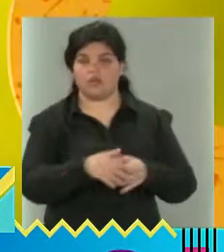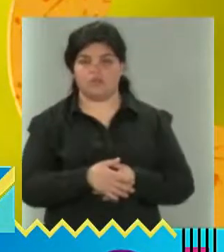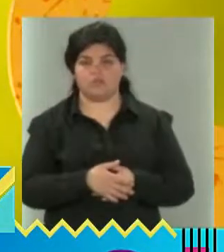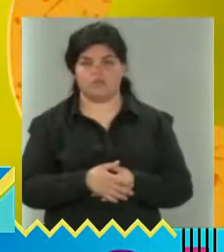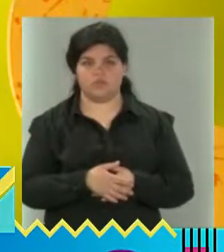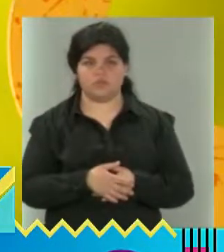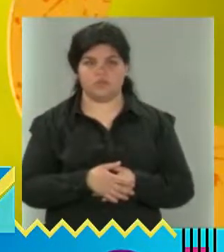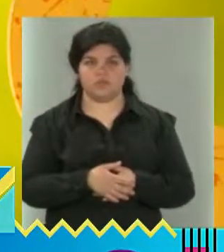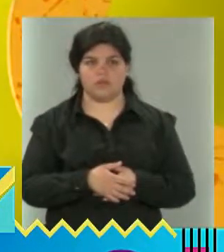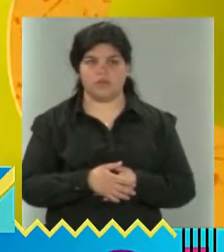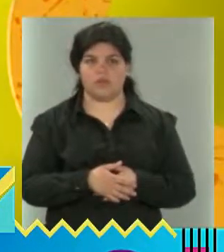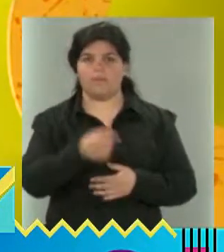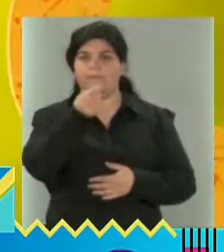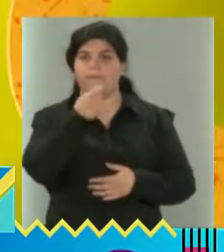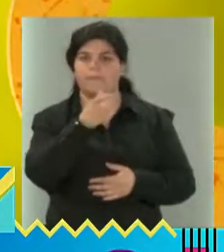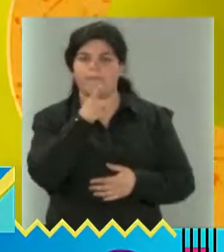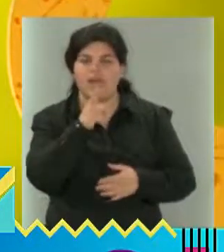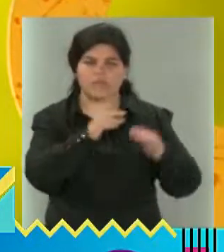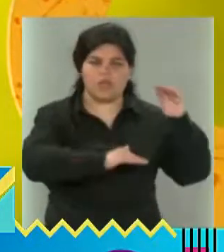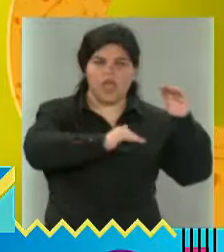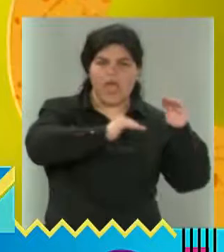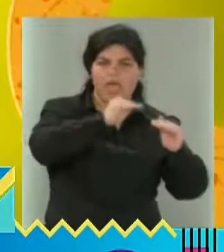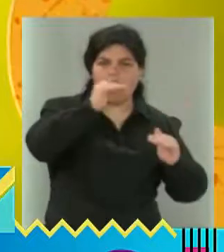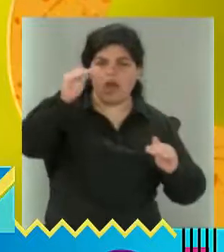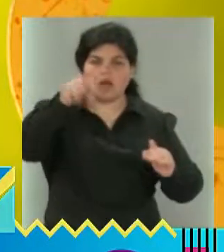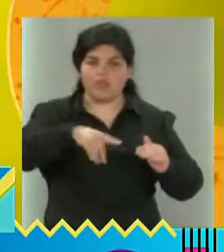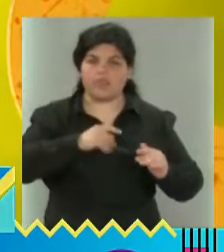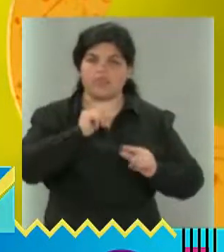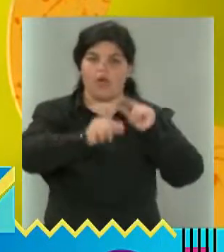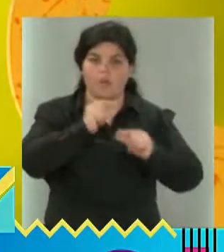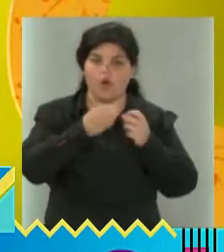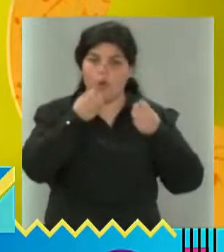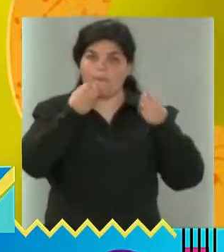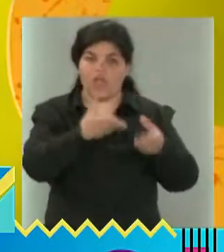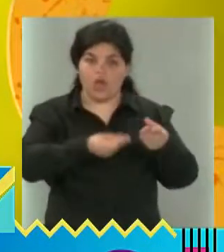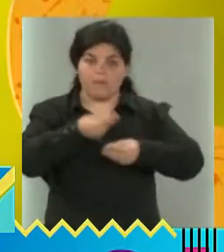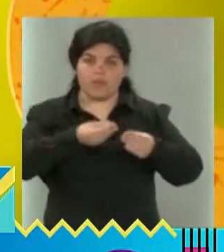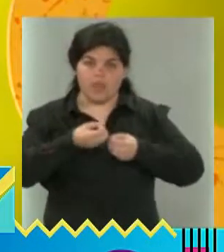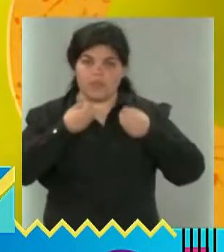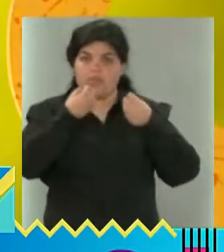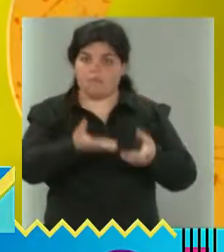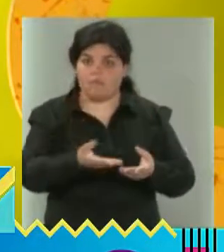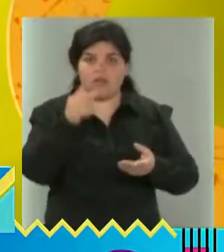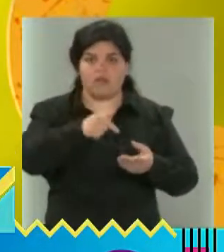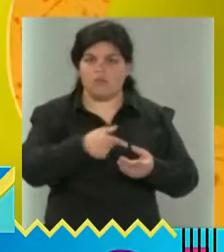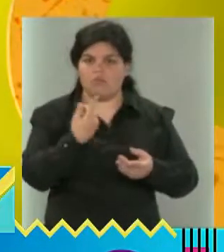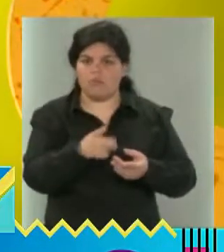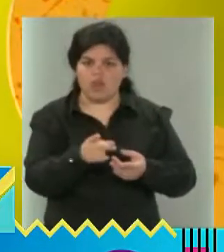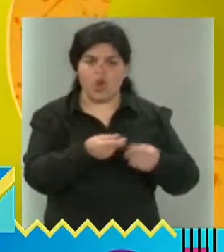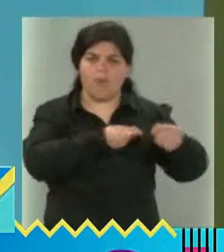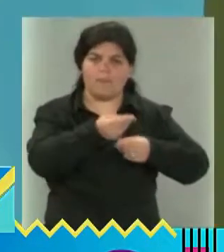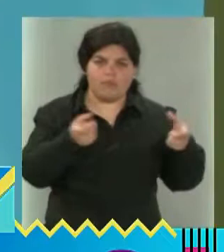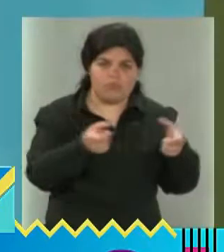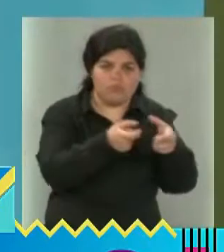es uno de los factores productivos que va a mejorar las empresas, cuando tenemos un cúmulo cultural de muchísimos actores, pequeños